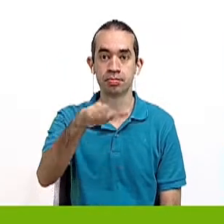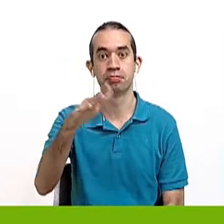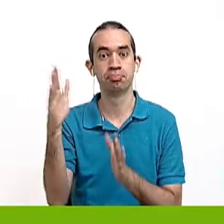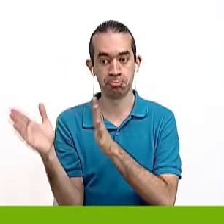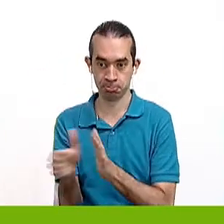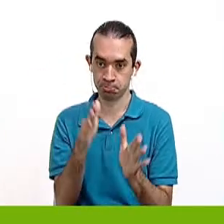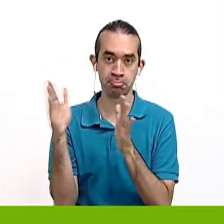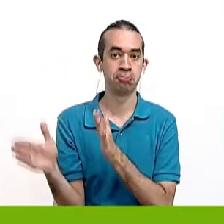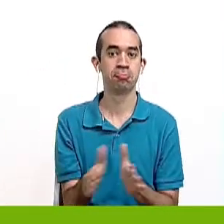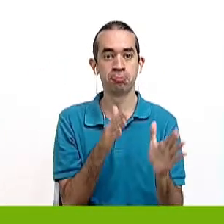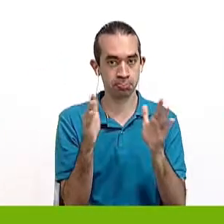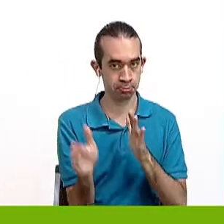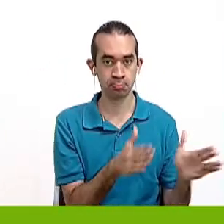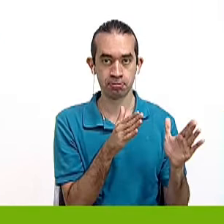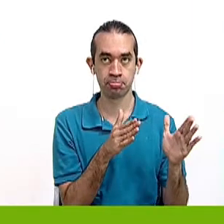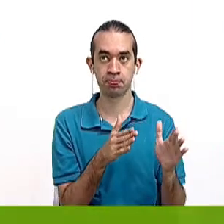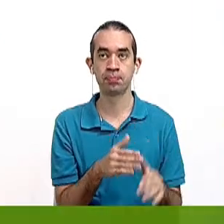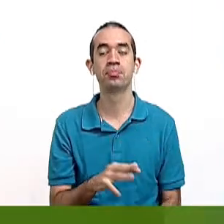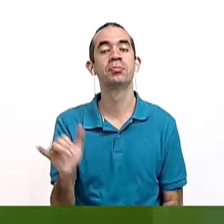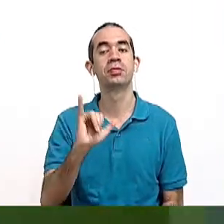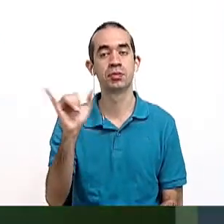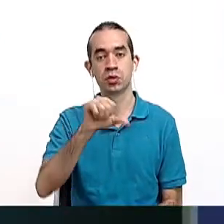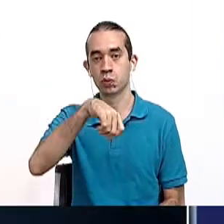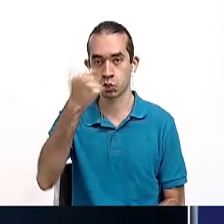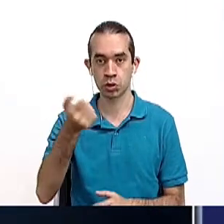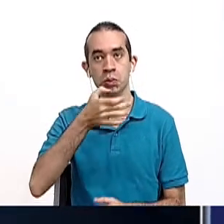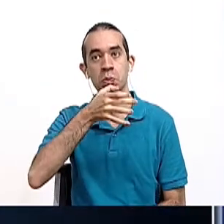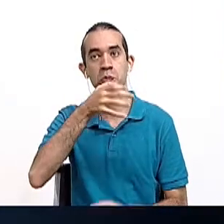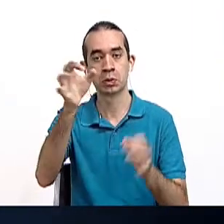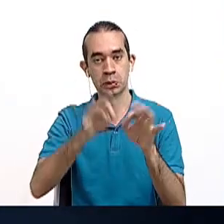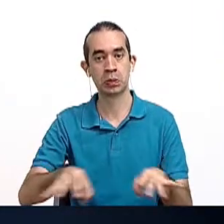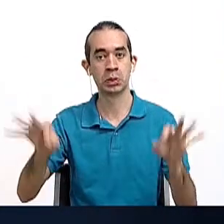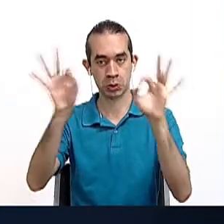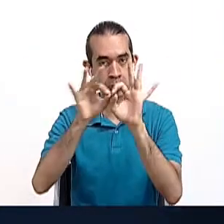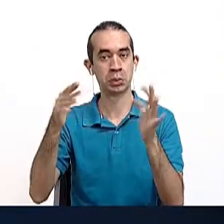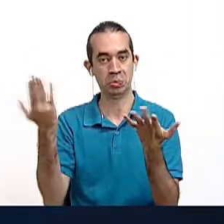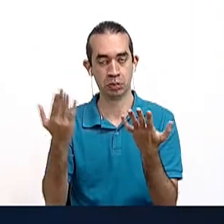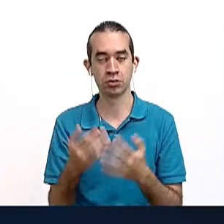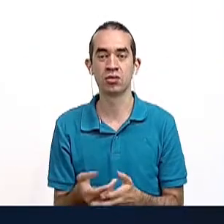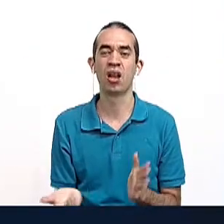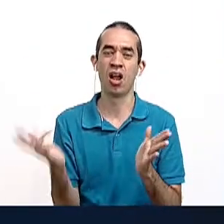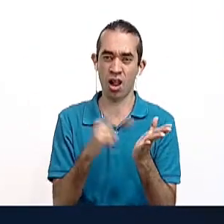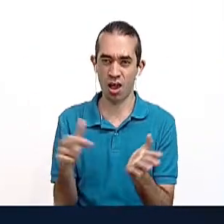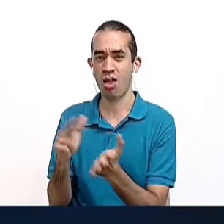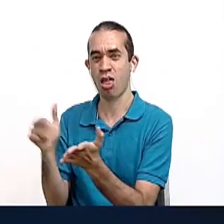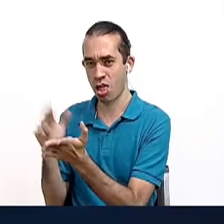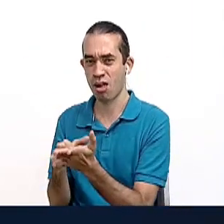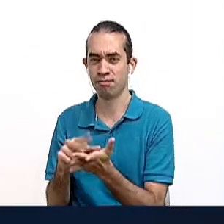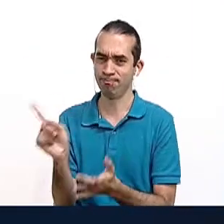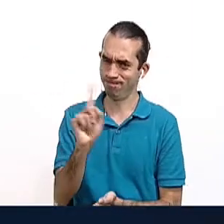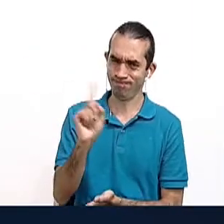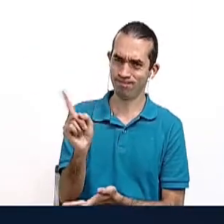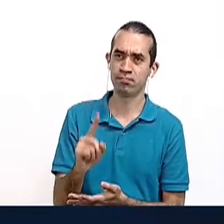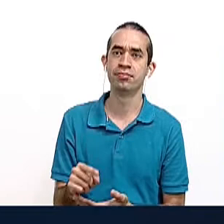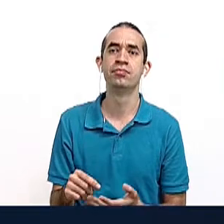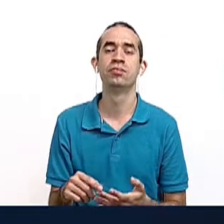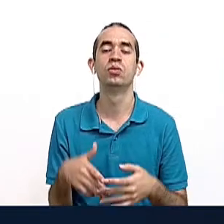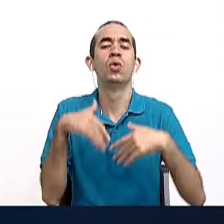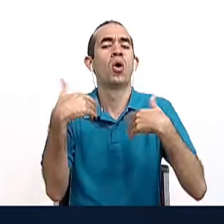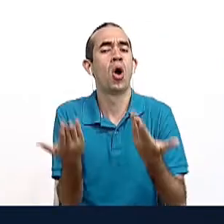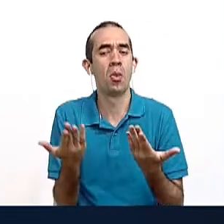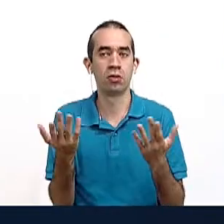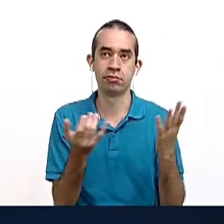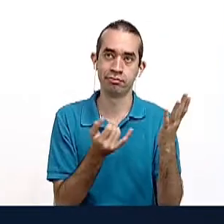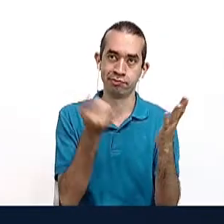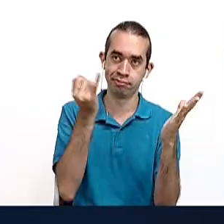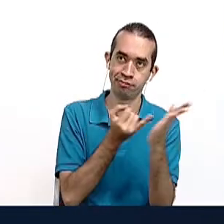Planificar. Otras recomendaciones importantes. Evitar las redundancias. ¿Cómo? Investigar sobre